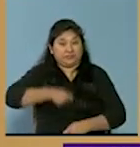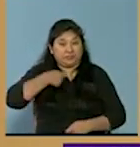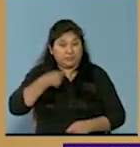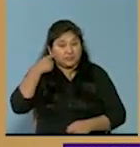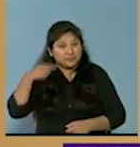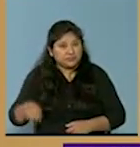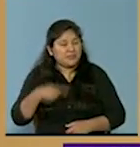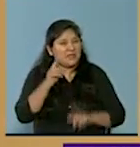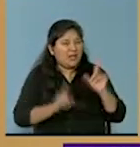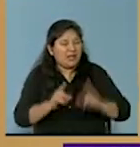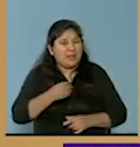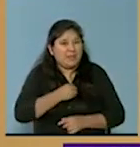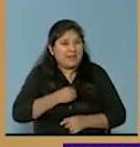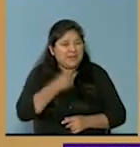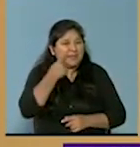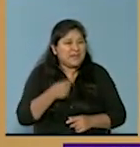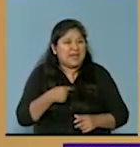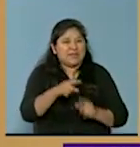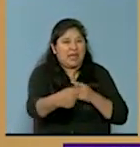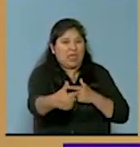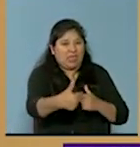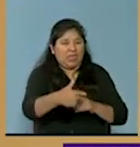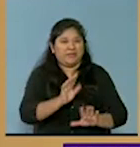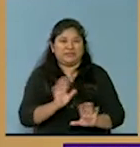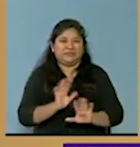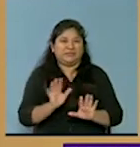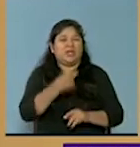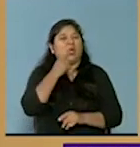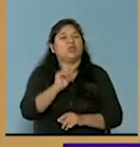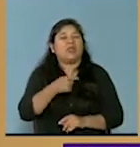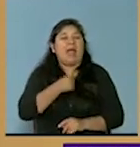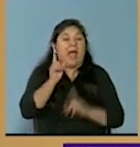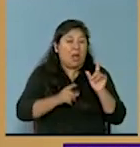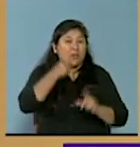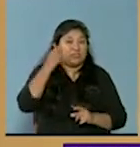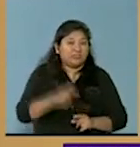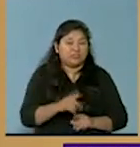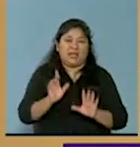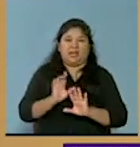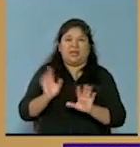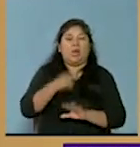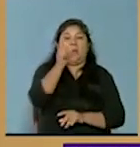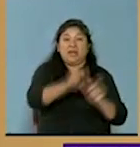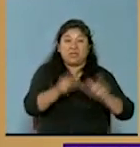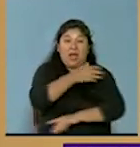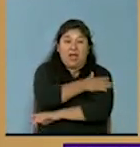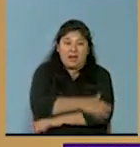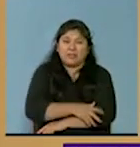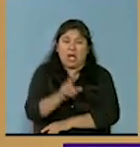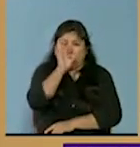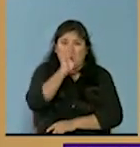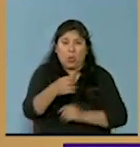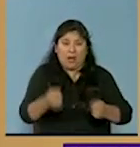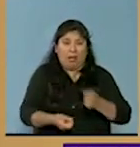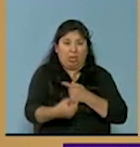digamos realmente la gente es muy agradecida con quien se acerca a dejarle un abrigo este y yo creo que ahí